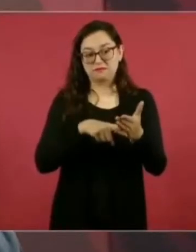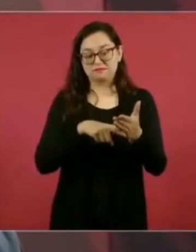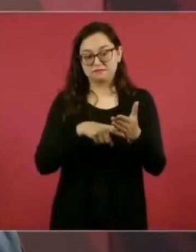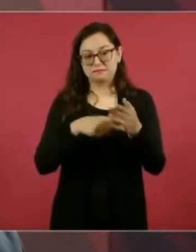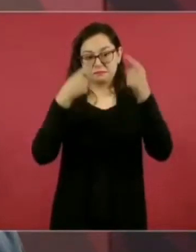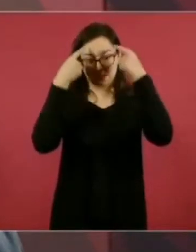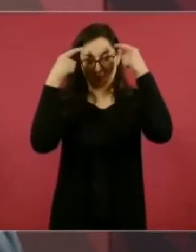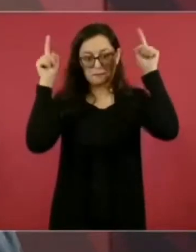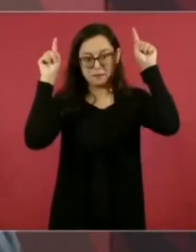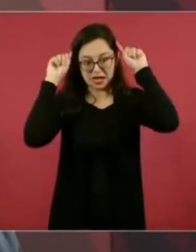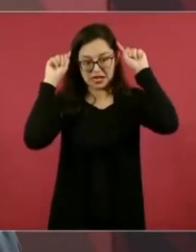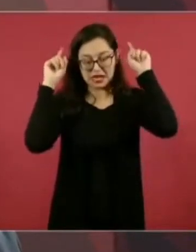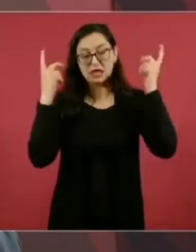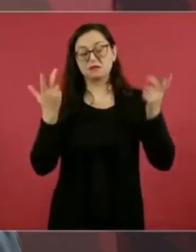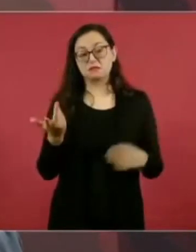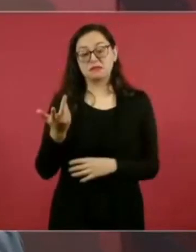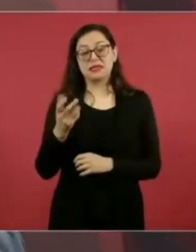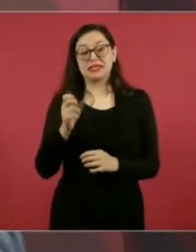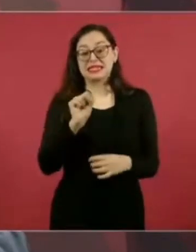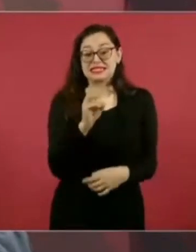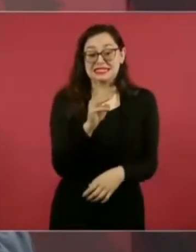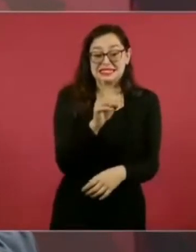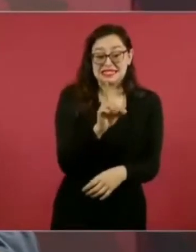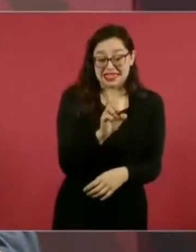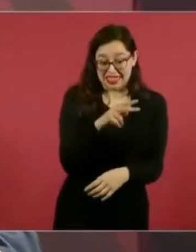que rebasa el 80%.